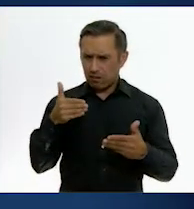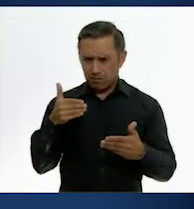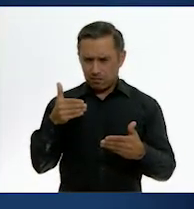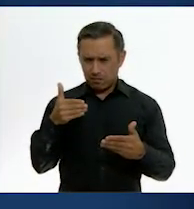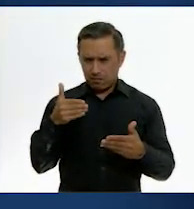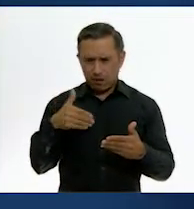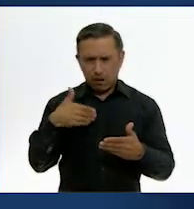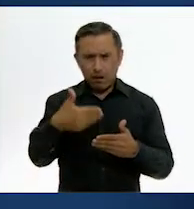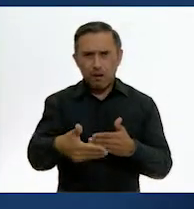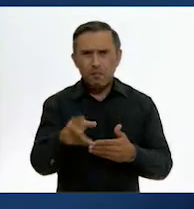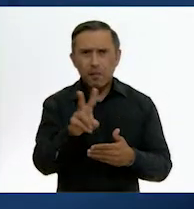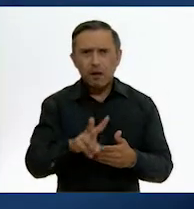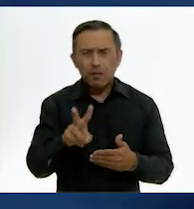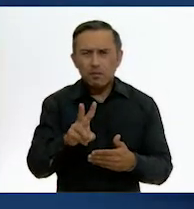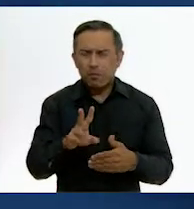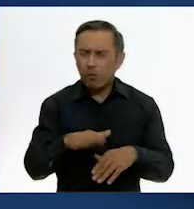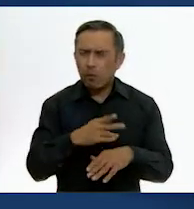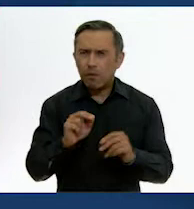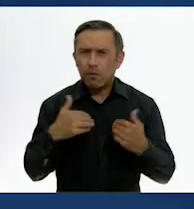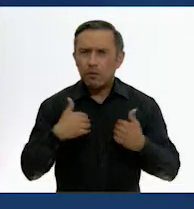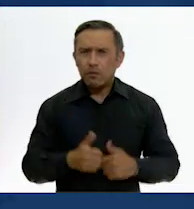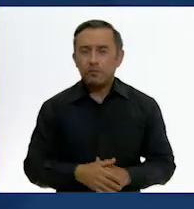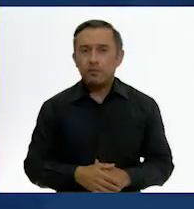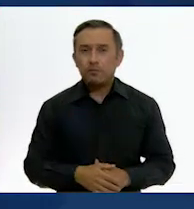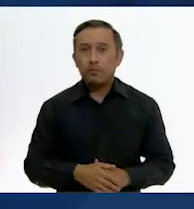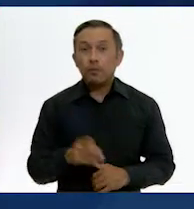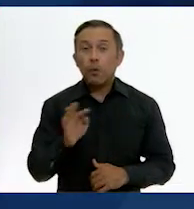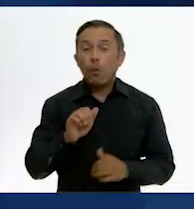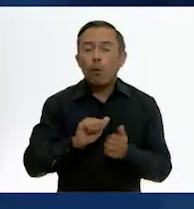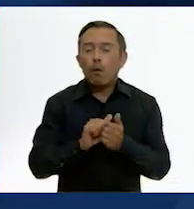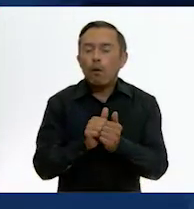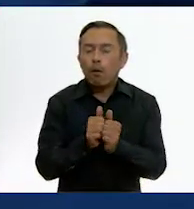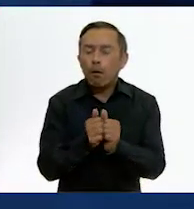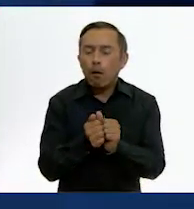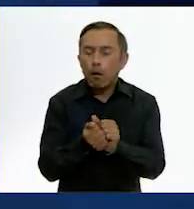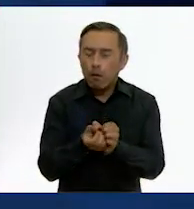quienes gritaron de alegría cuando nació el color azul